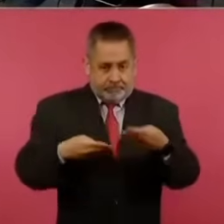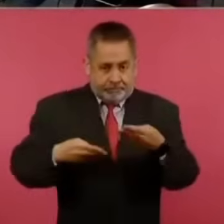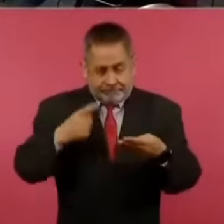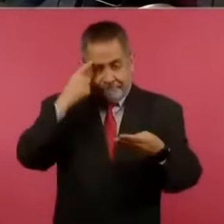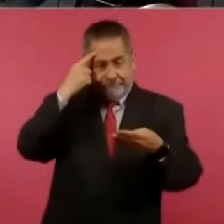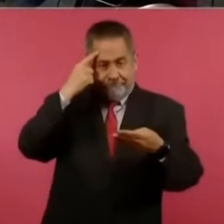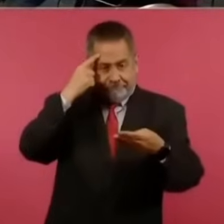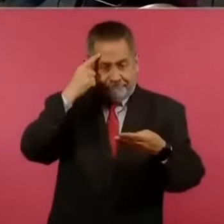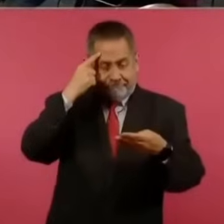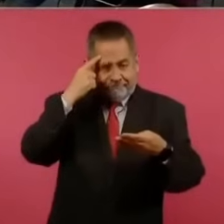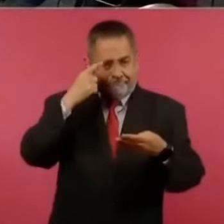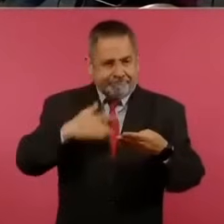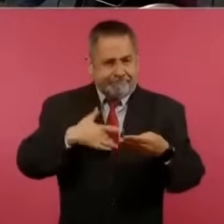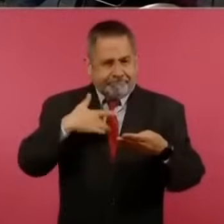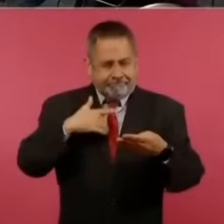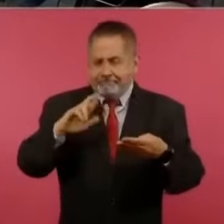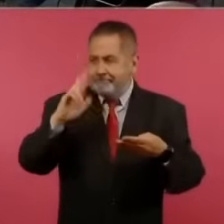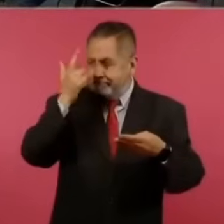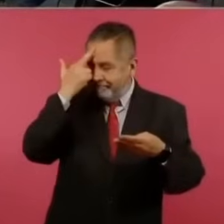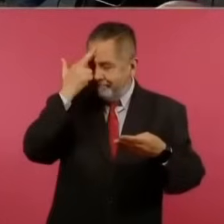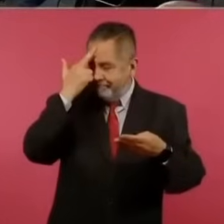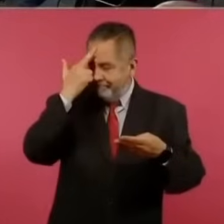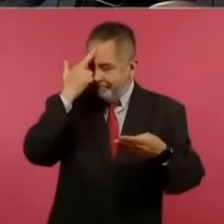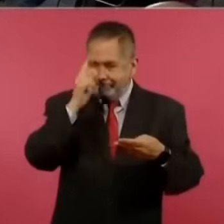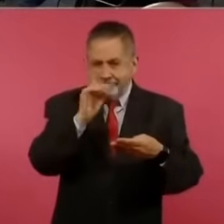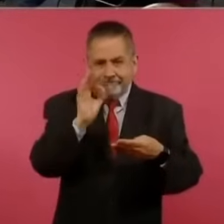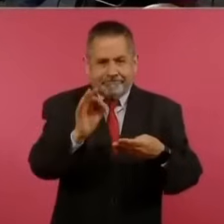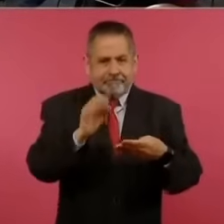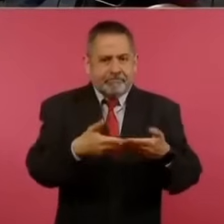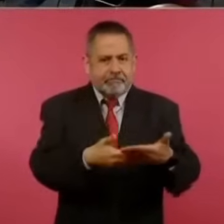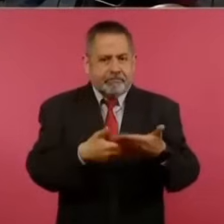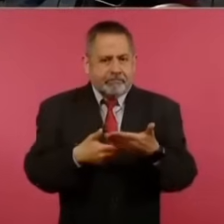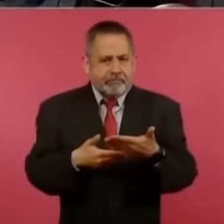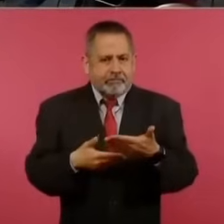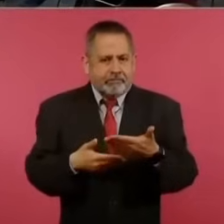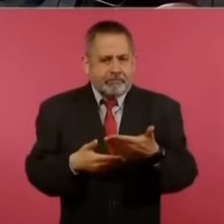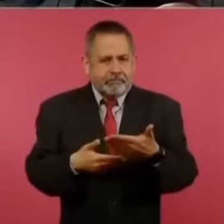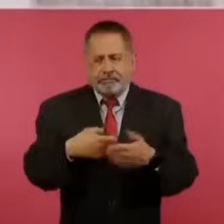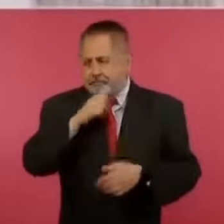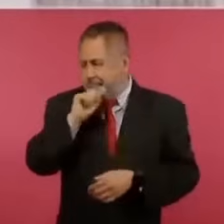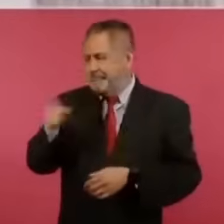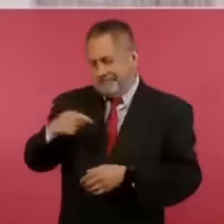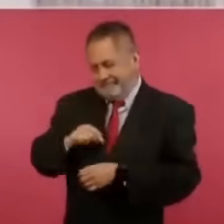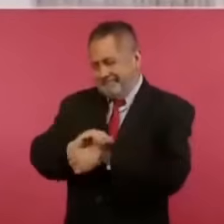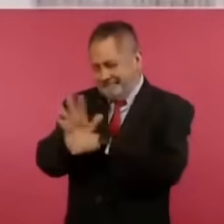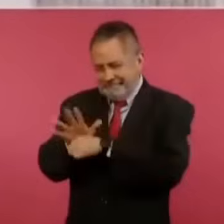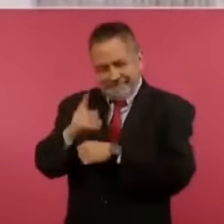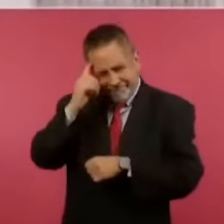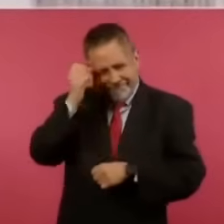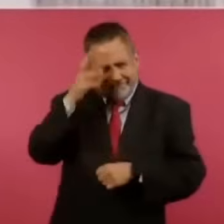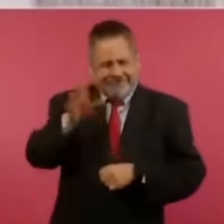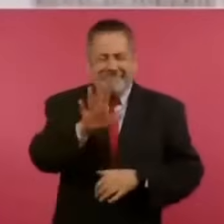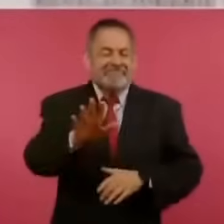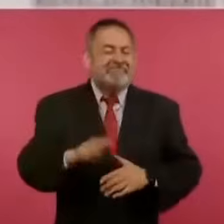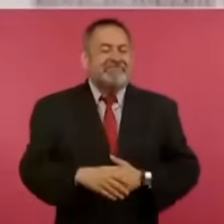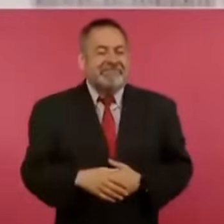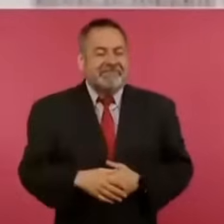me está obligando a recordar, que también a mí me dio COVID.